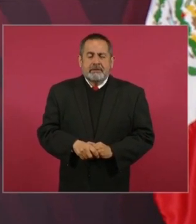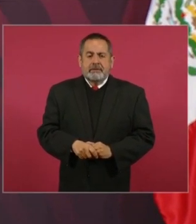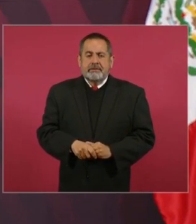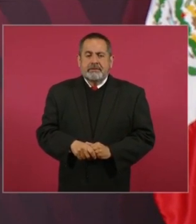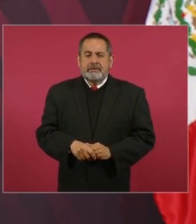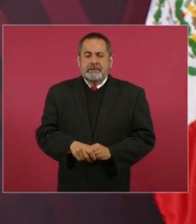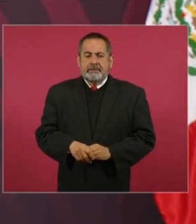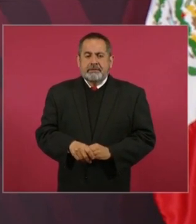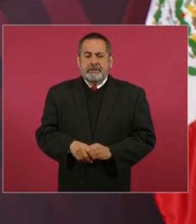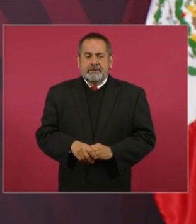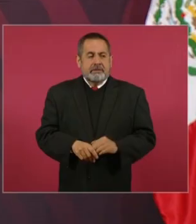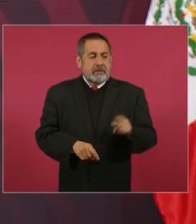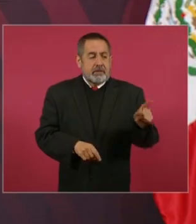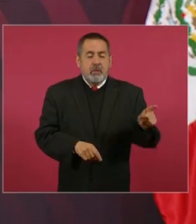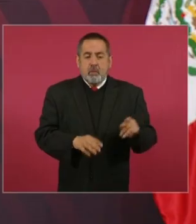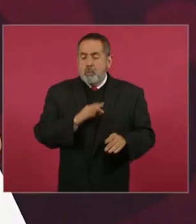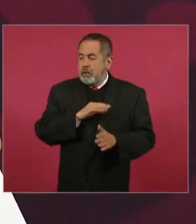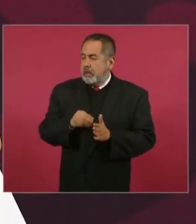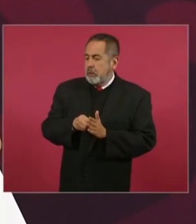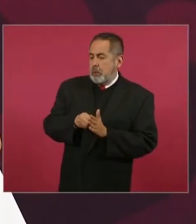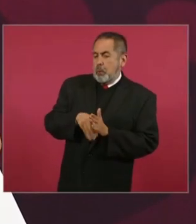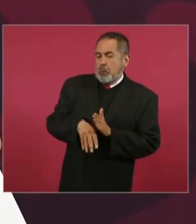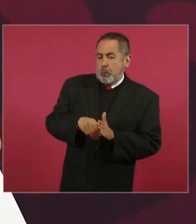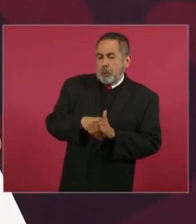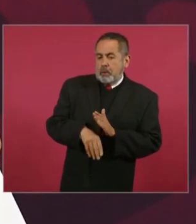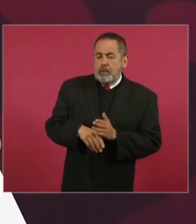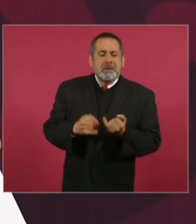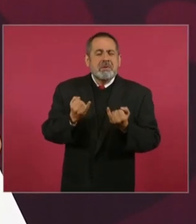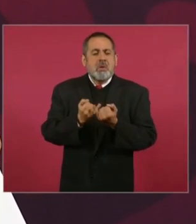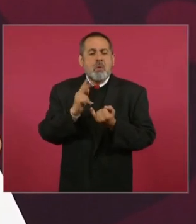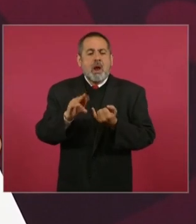permitía la evasión, como las factureras,